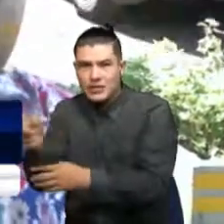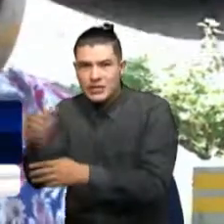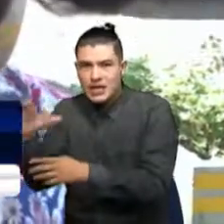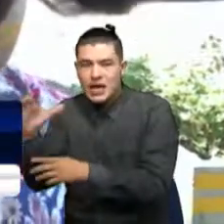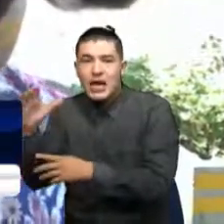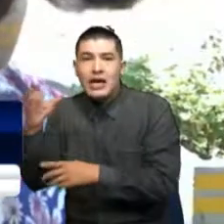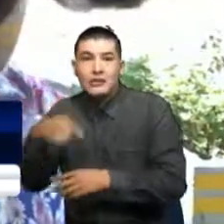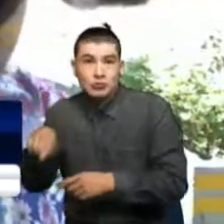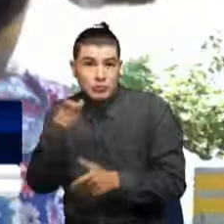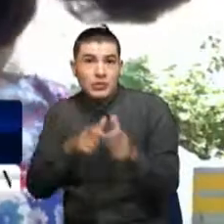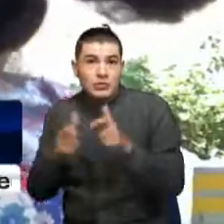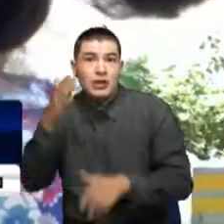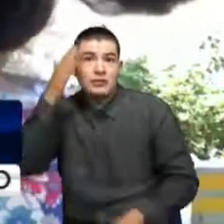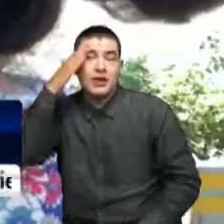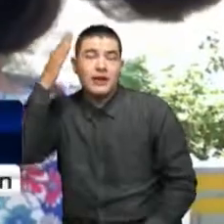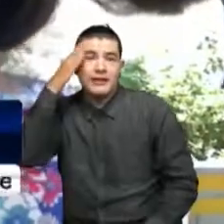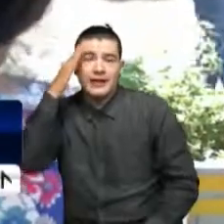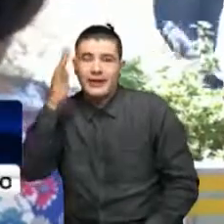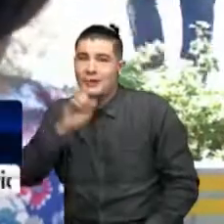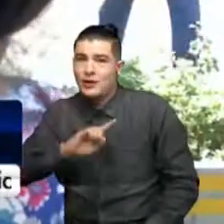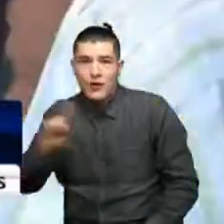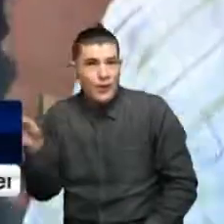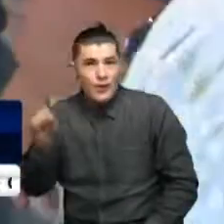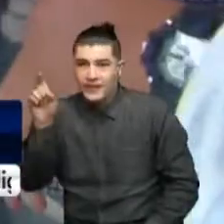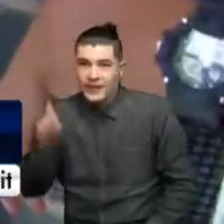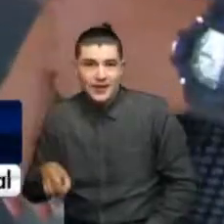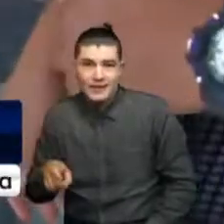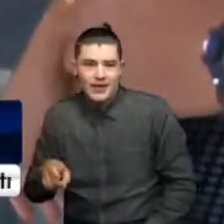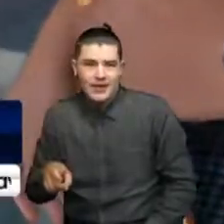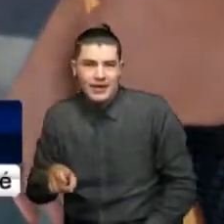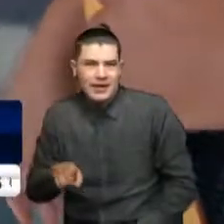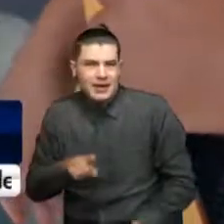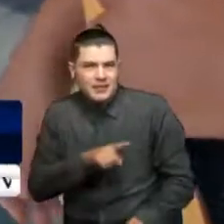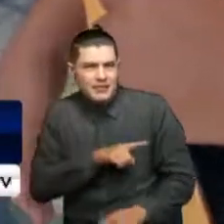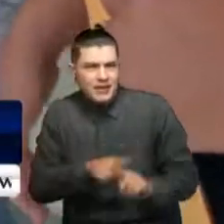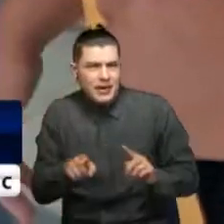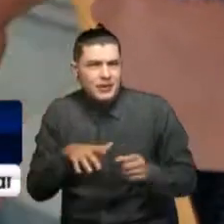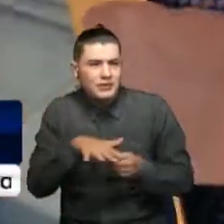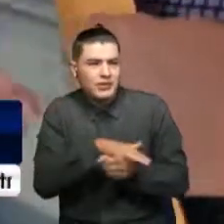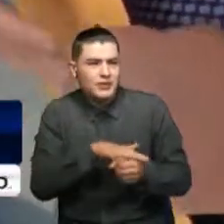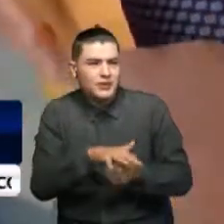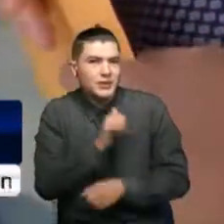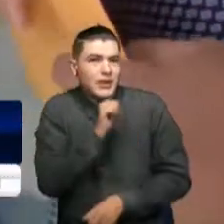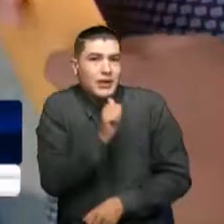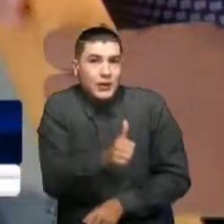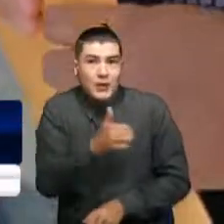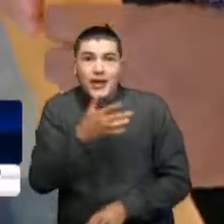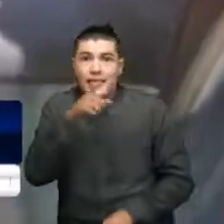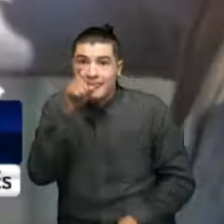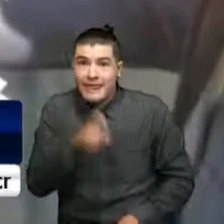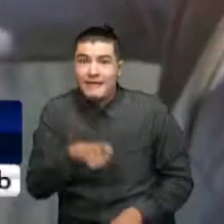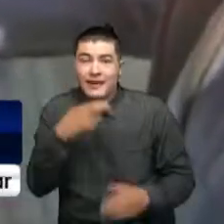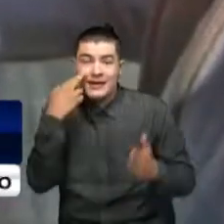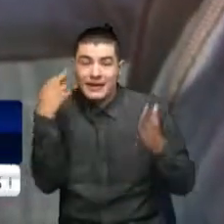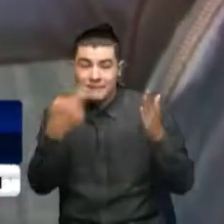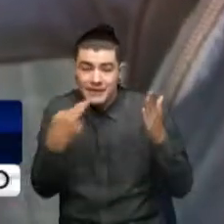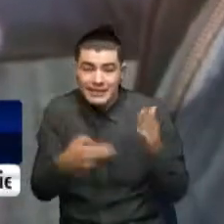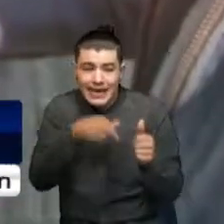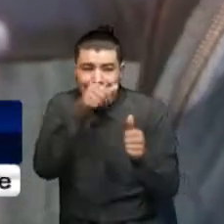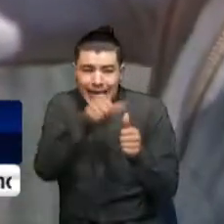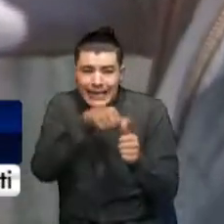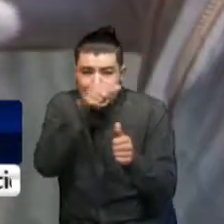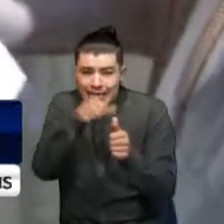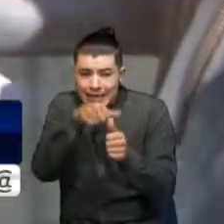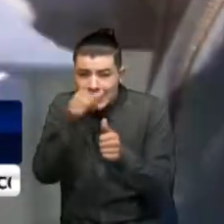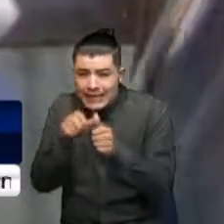sabiendo de que no es el debido pero la situación podría ser peor si no se revisa cada solicitud porque el incremento